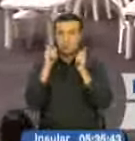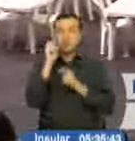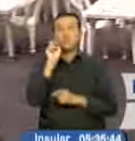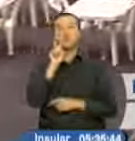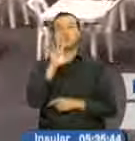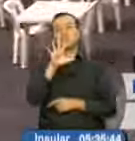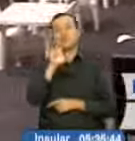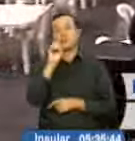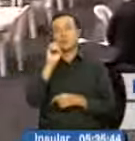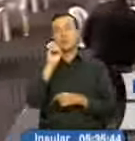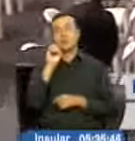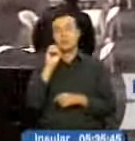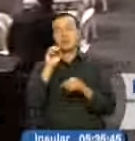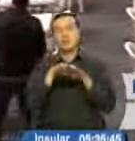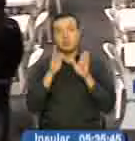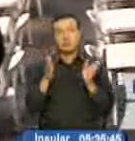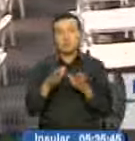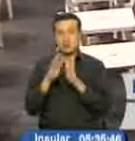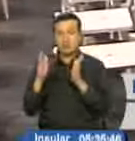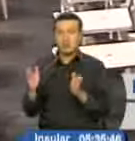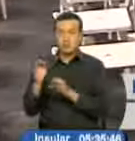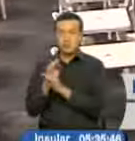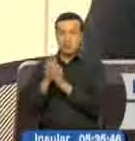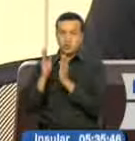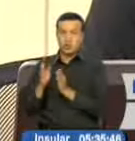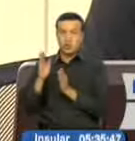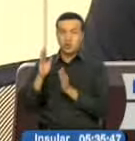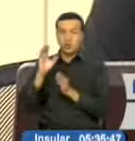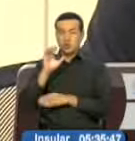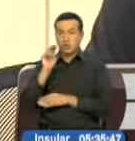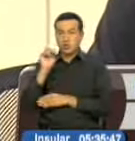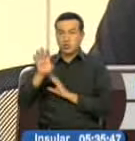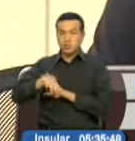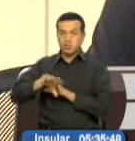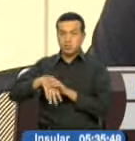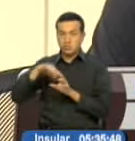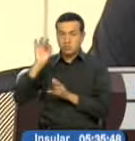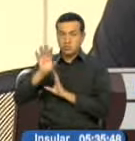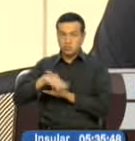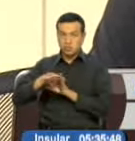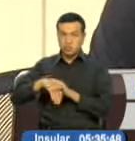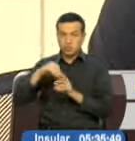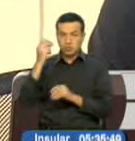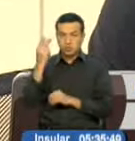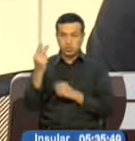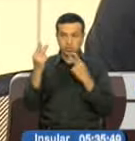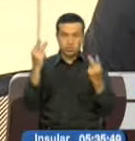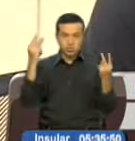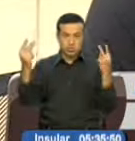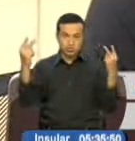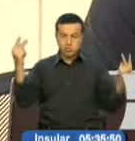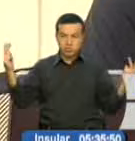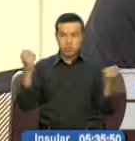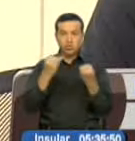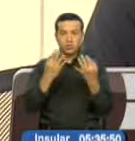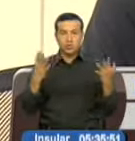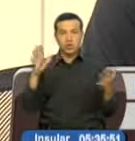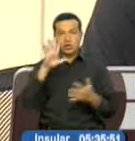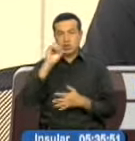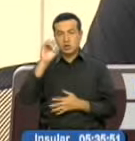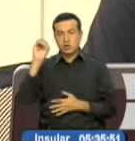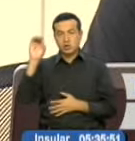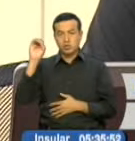instalado donde trabajarán funcionarios electorales por sorteo. Se compone de dos funcionarios electorales. Ahí tendremos ya un mínimo de 500